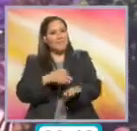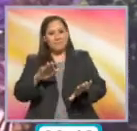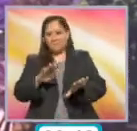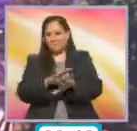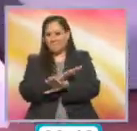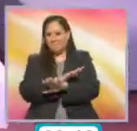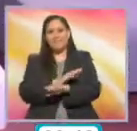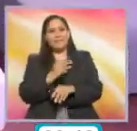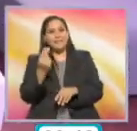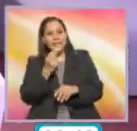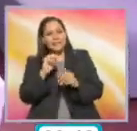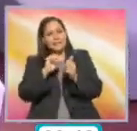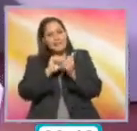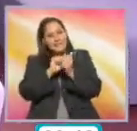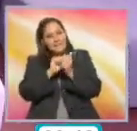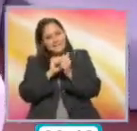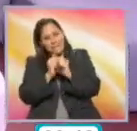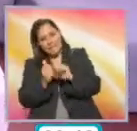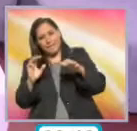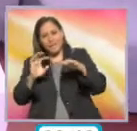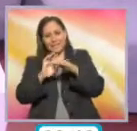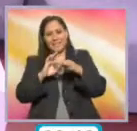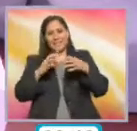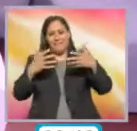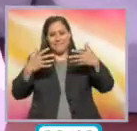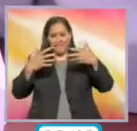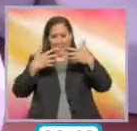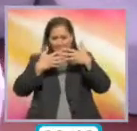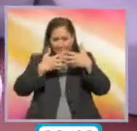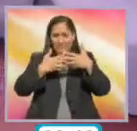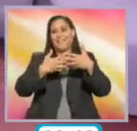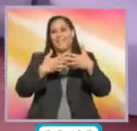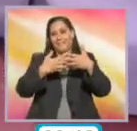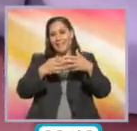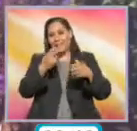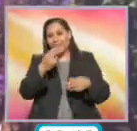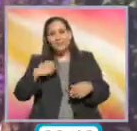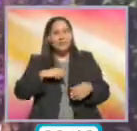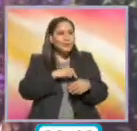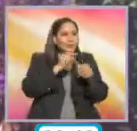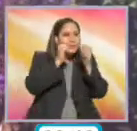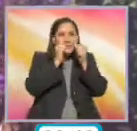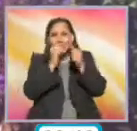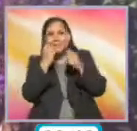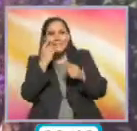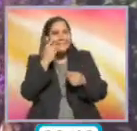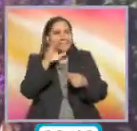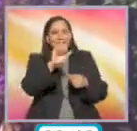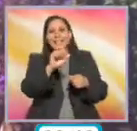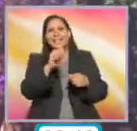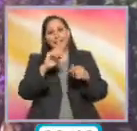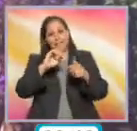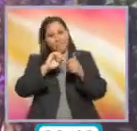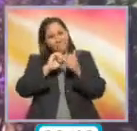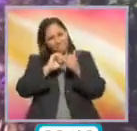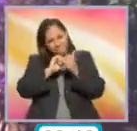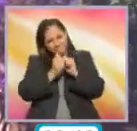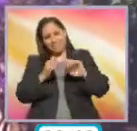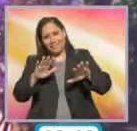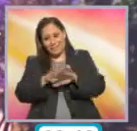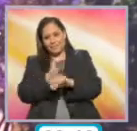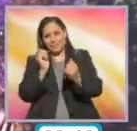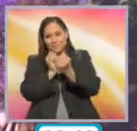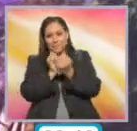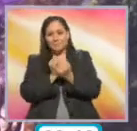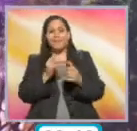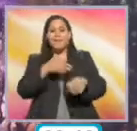hemos tenido que adecuar con esto, entonces no nos queda de otra más que ponernos al tanto. Adaptarnos. Y adaptarnos. Oye, pero la familia es